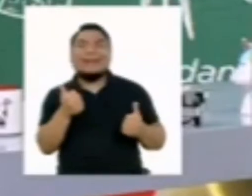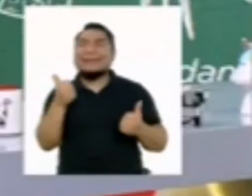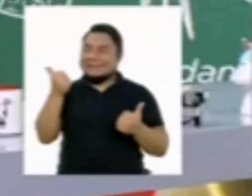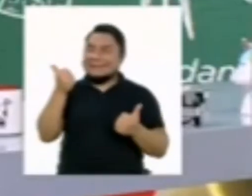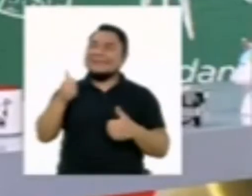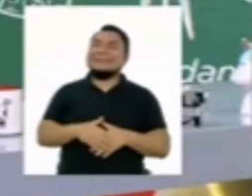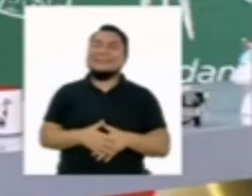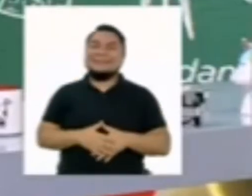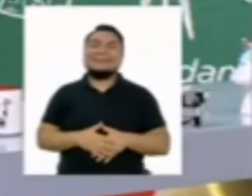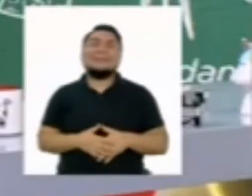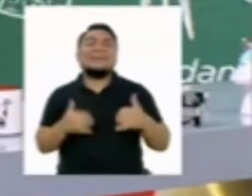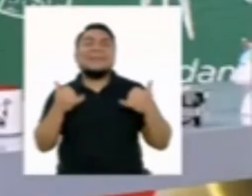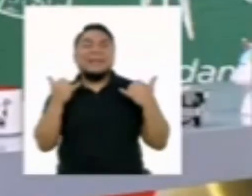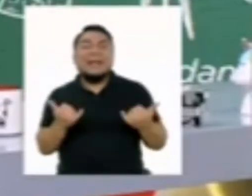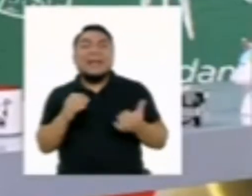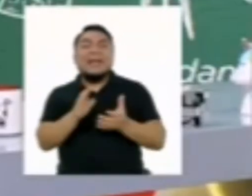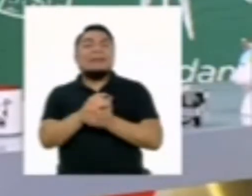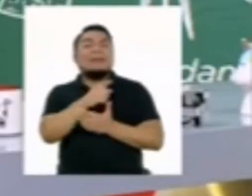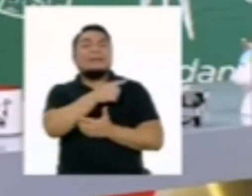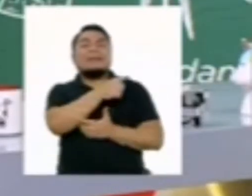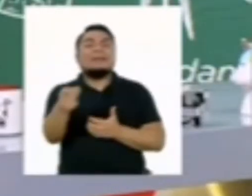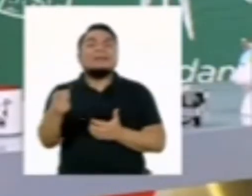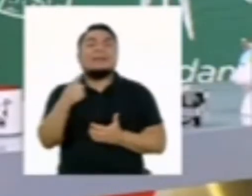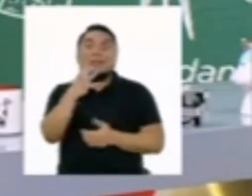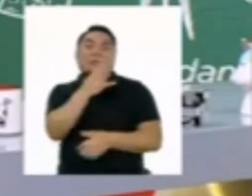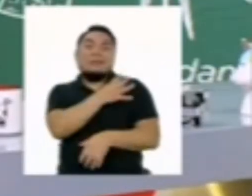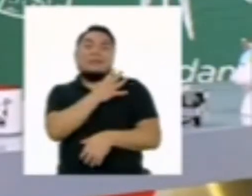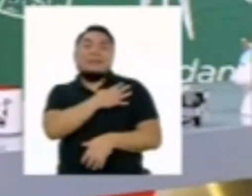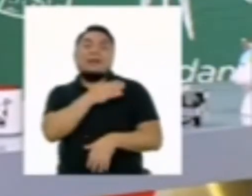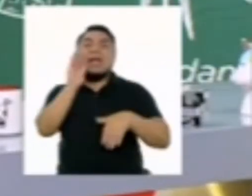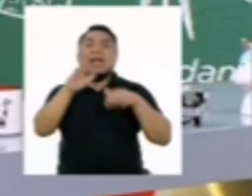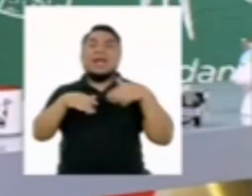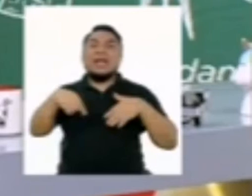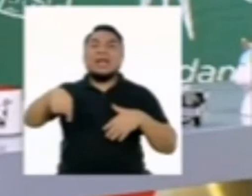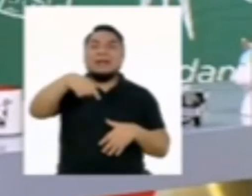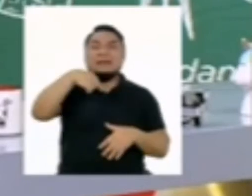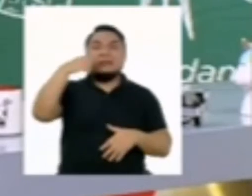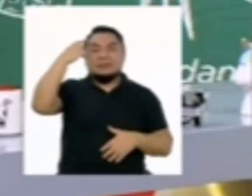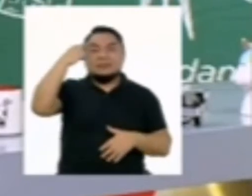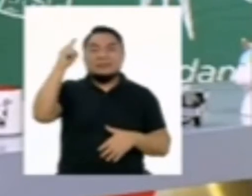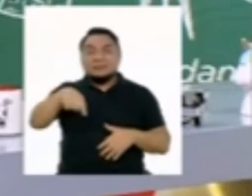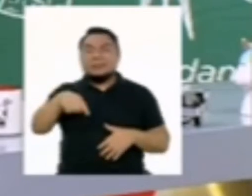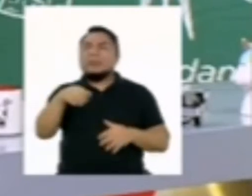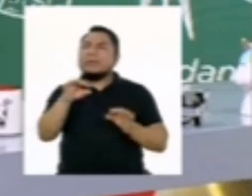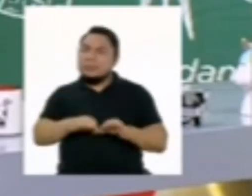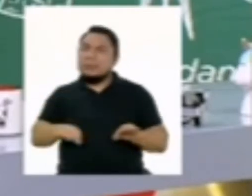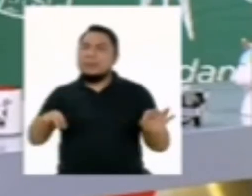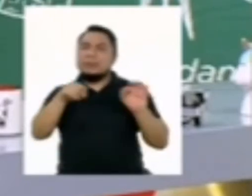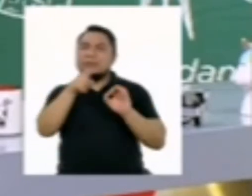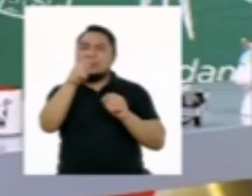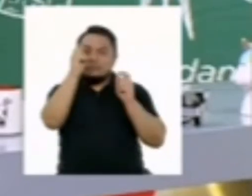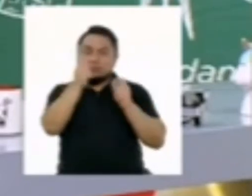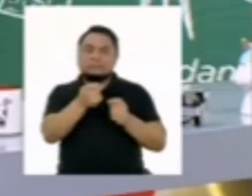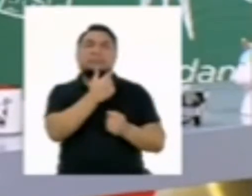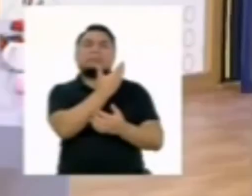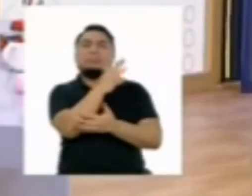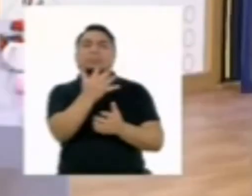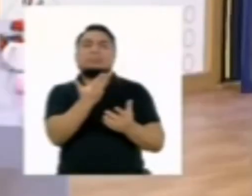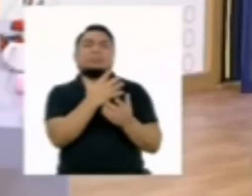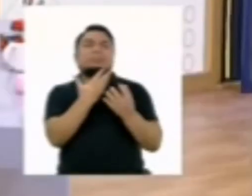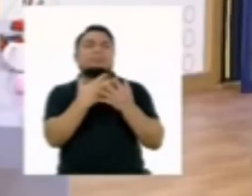sí. Les estaba diciendo a nuestros amigos de cuarto que a veces uno no es consciente de lo relevante que es la